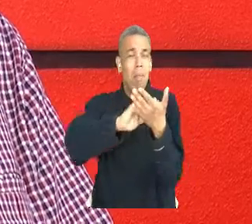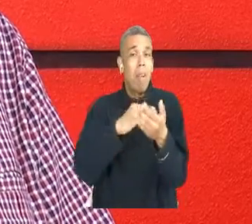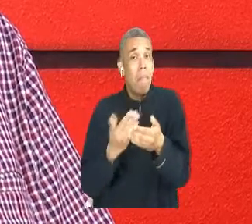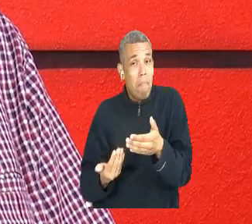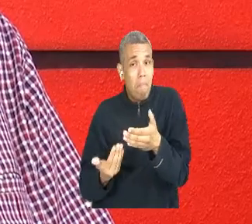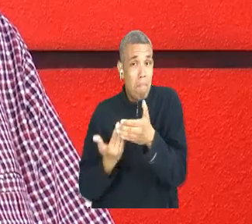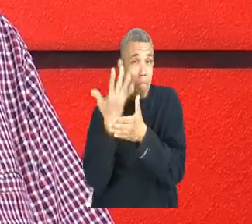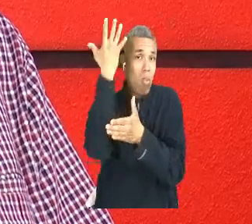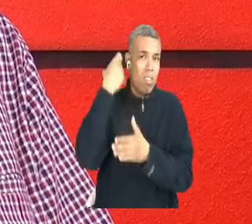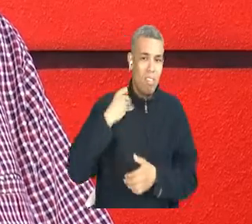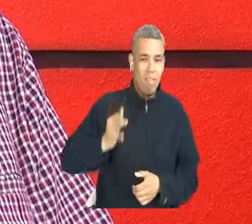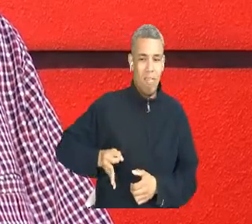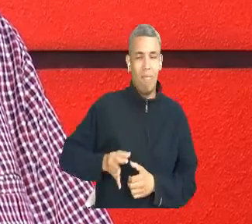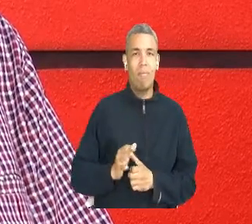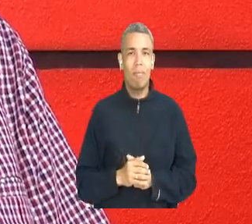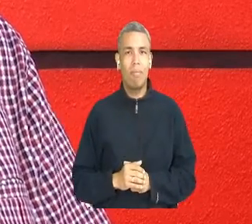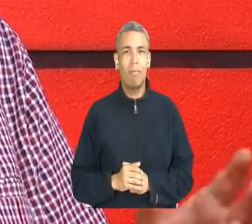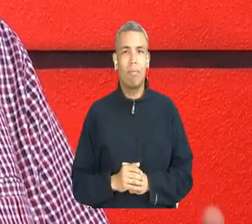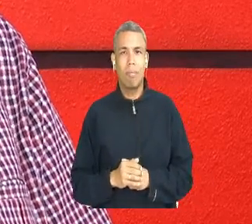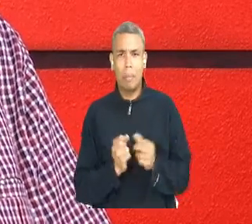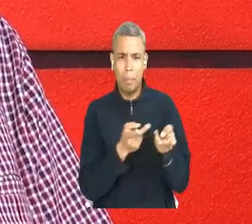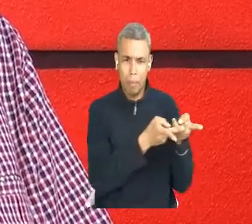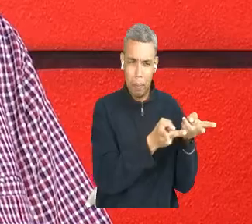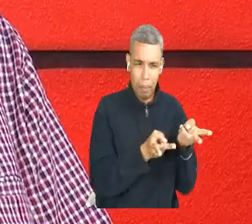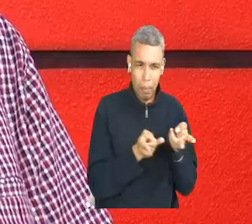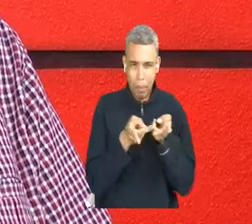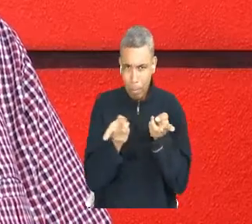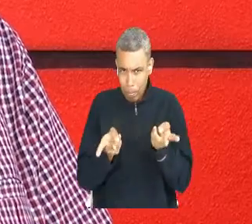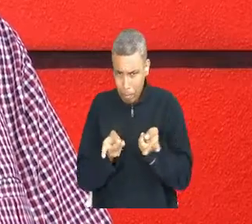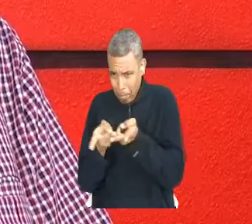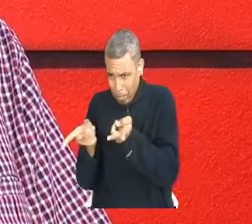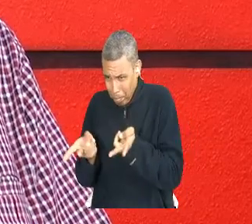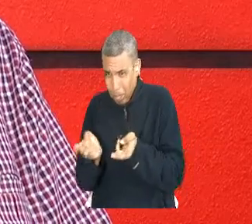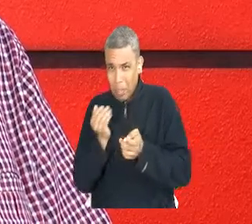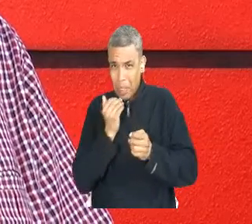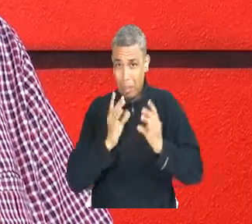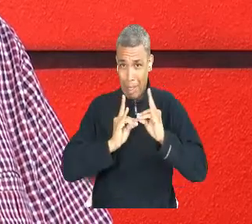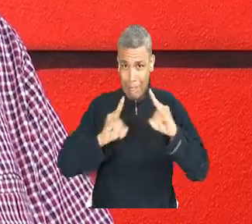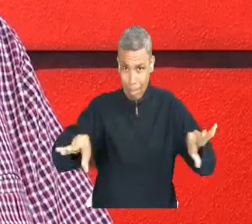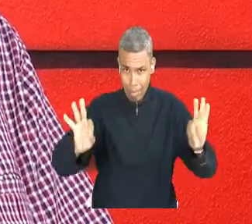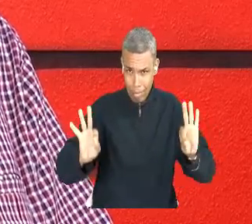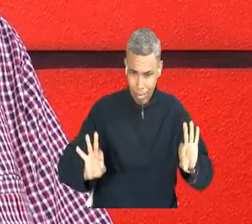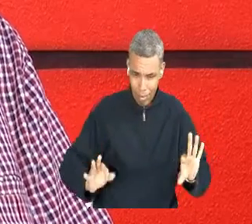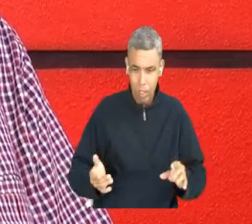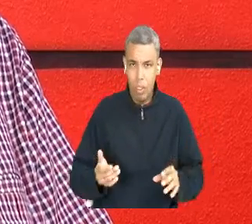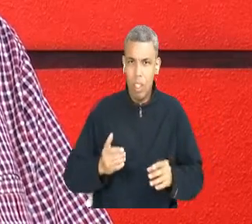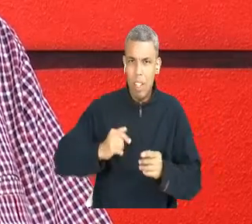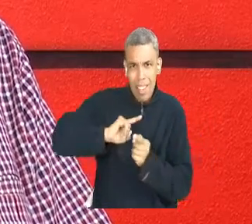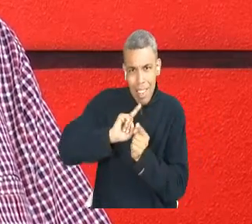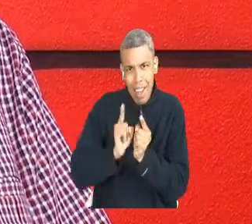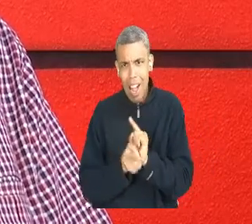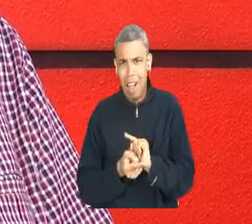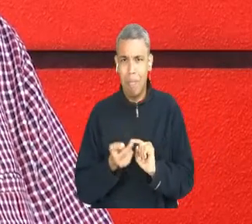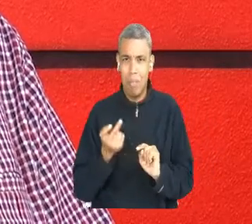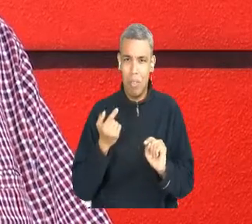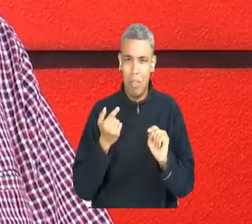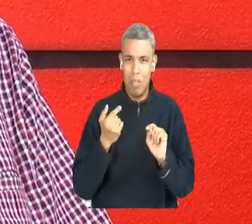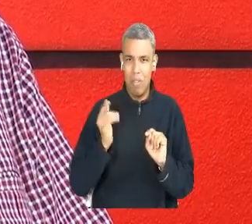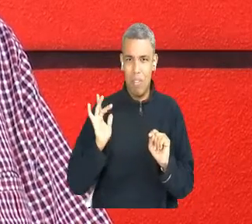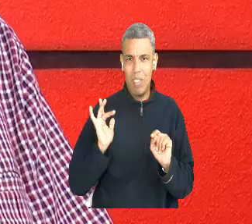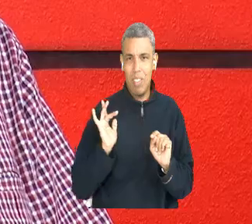tiempo se acaban de remodelar las habitaciones en cuanto a sus tendidos de cama se han mejorado muchas cosas de la habitación